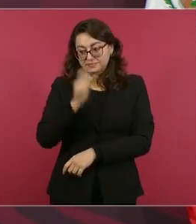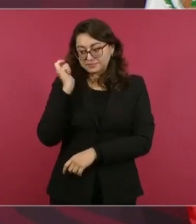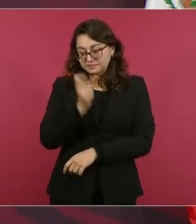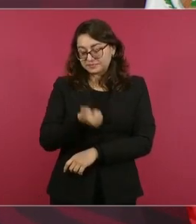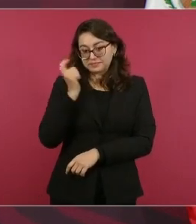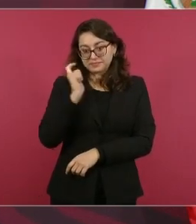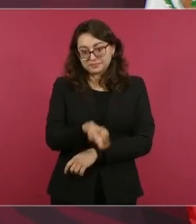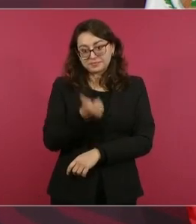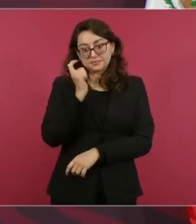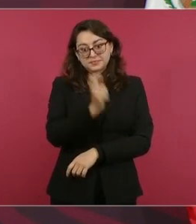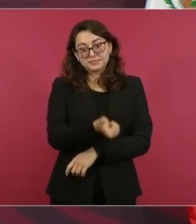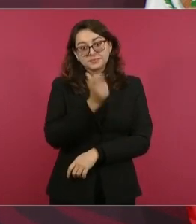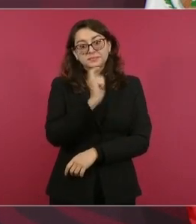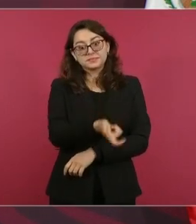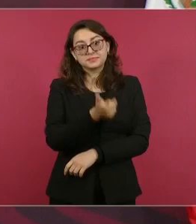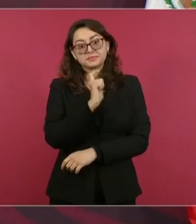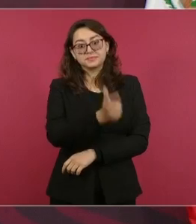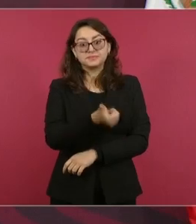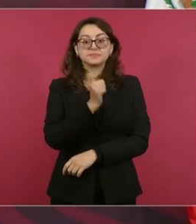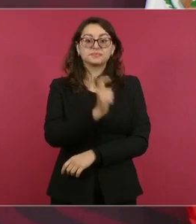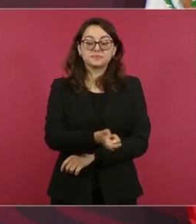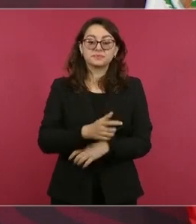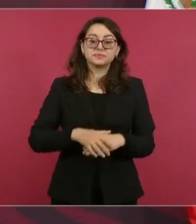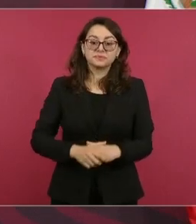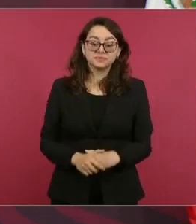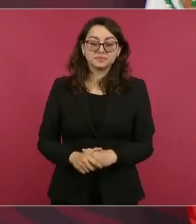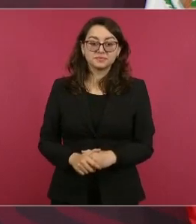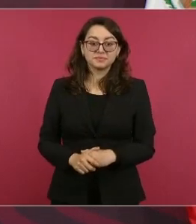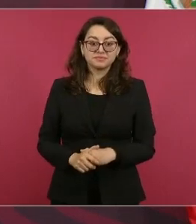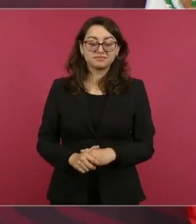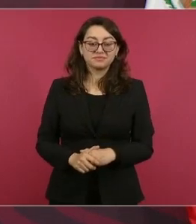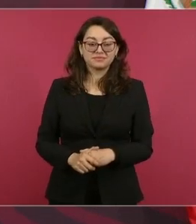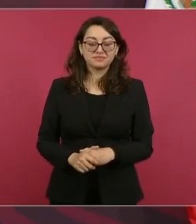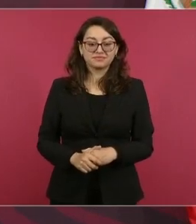una renta, una contraprestación.